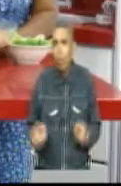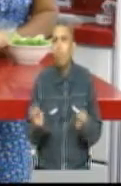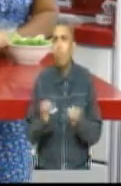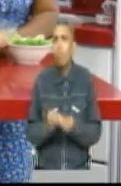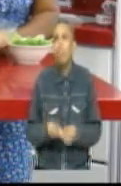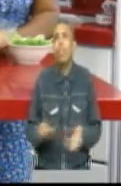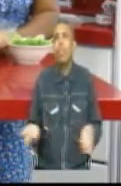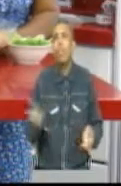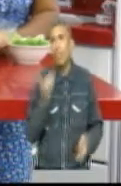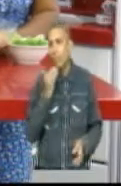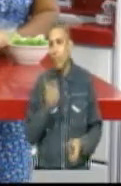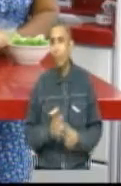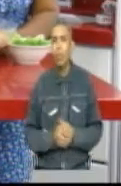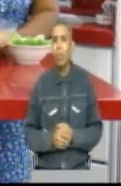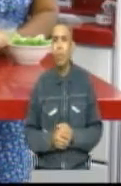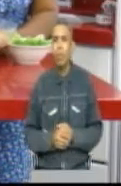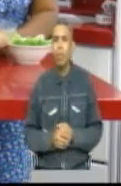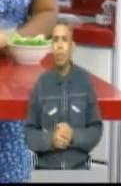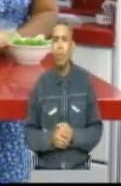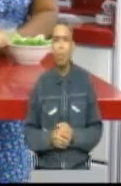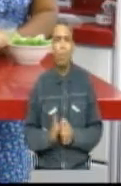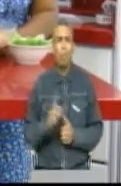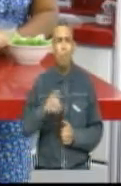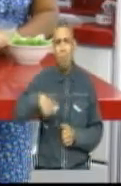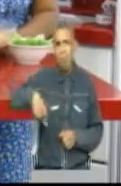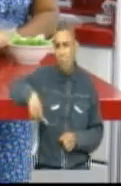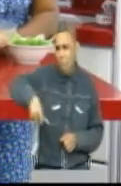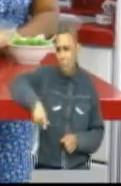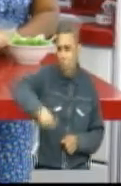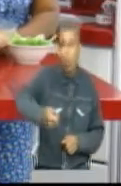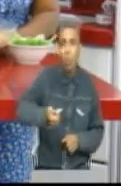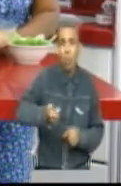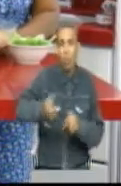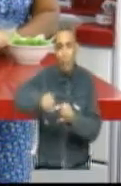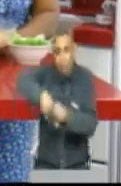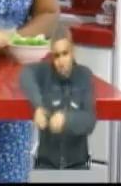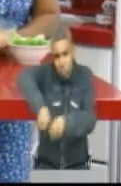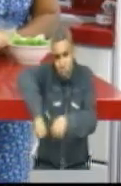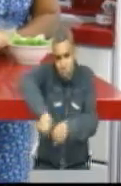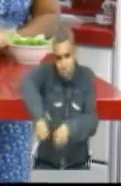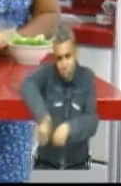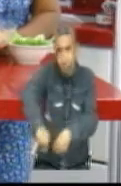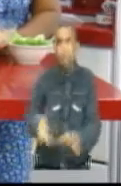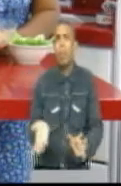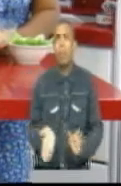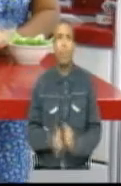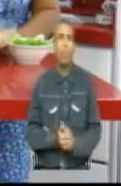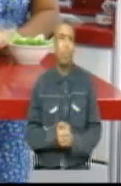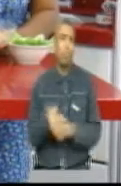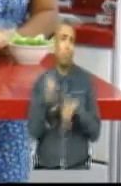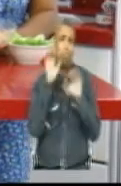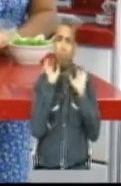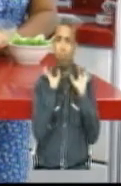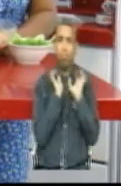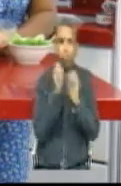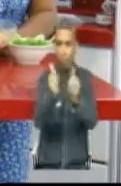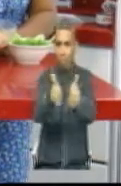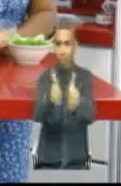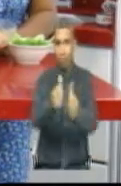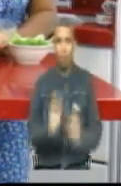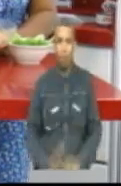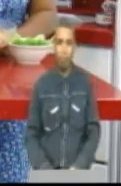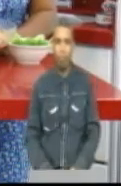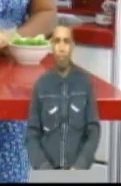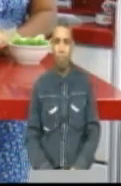con sobre podemos agregarle limón sal pimienta ya es todo depende de nosotros ok de nuestra creatividad